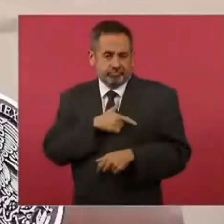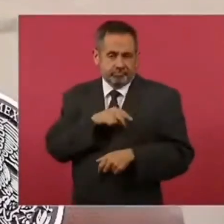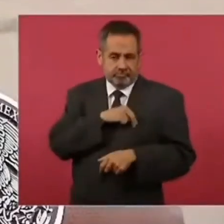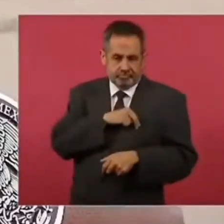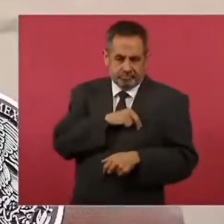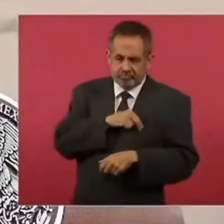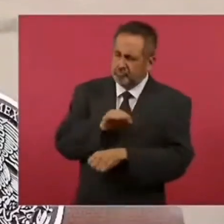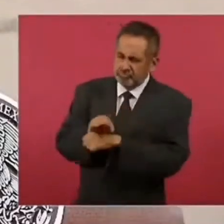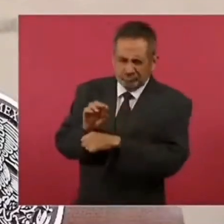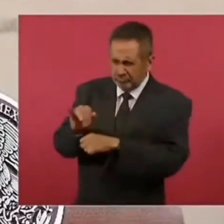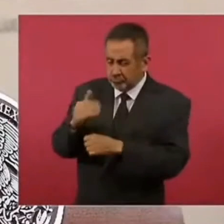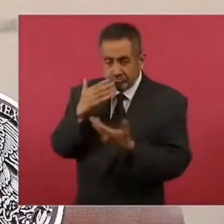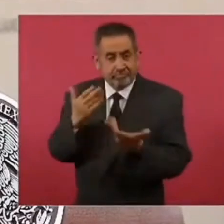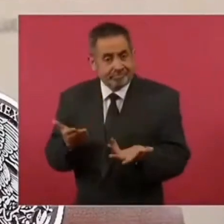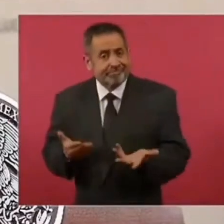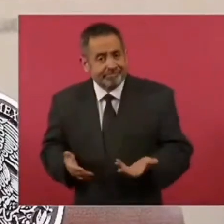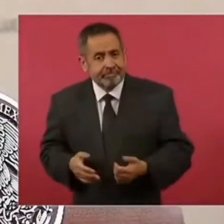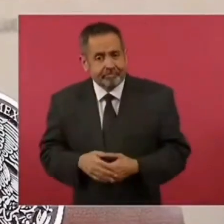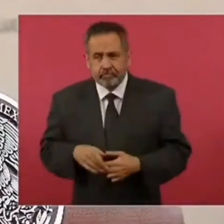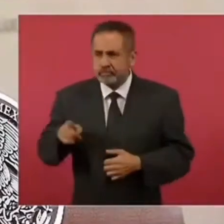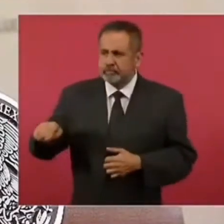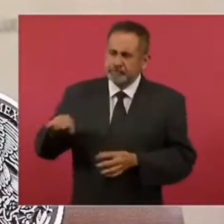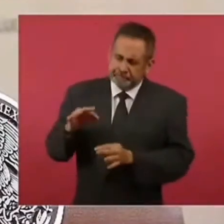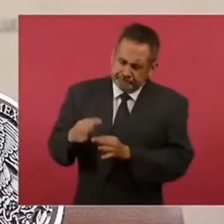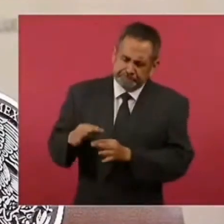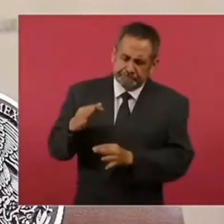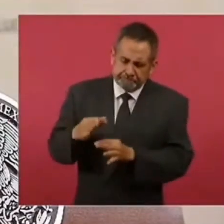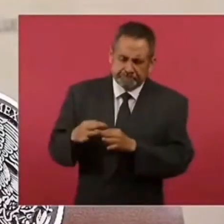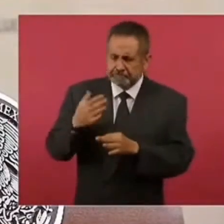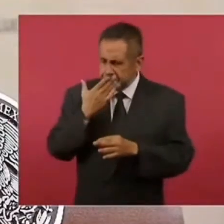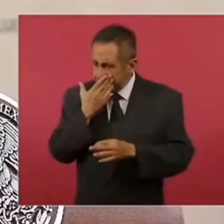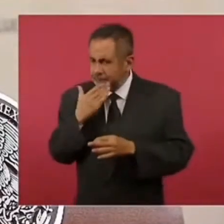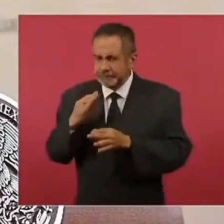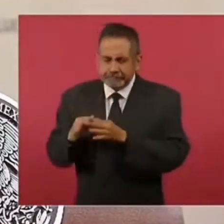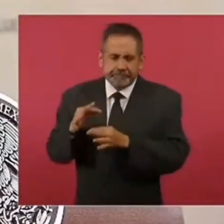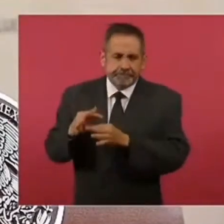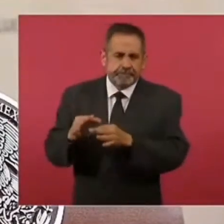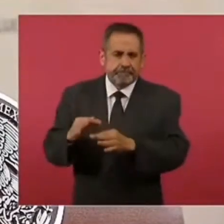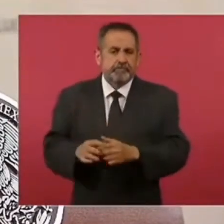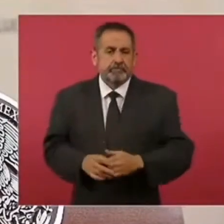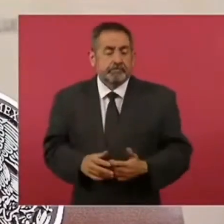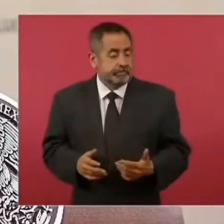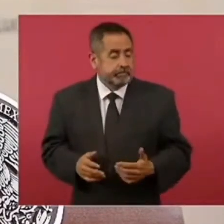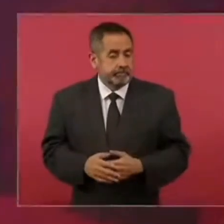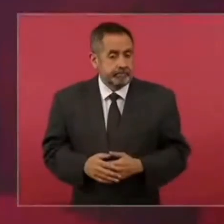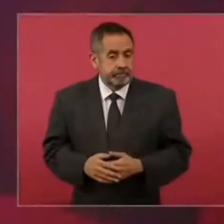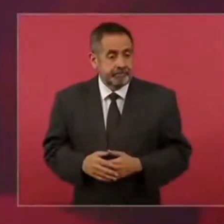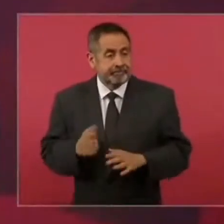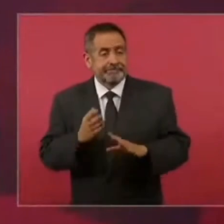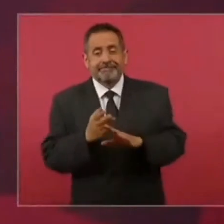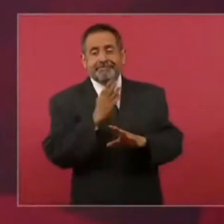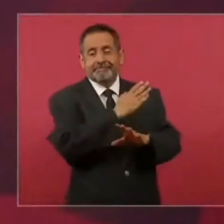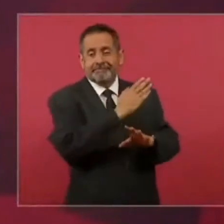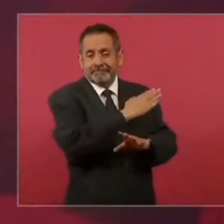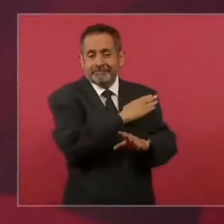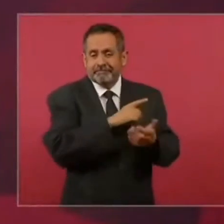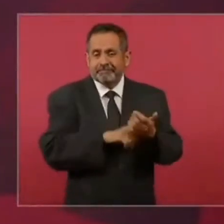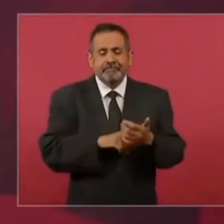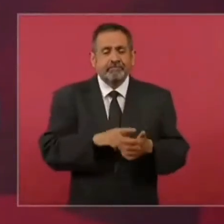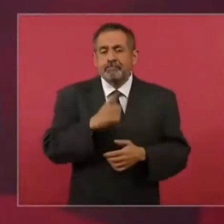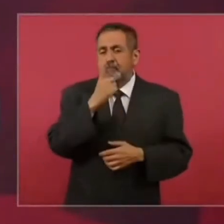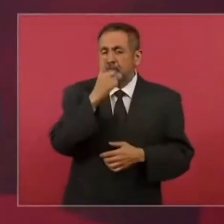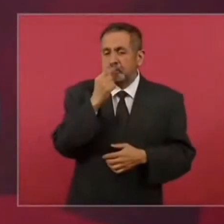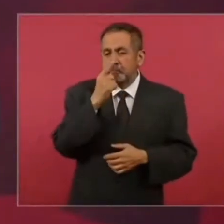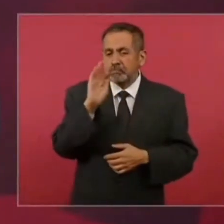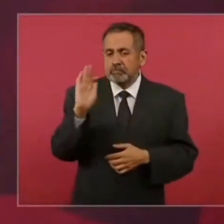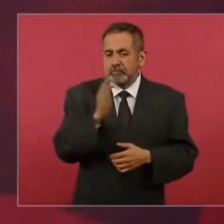Han estado cumpliendo con su función. ¿Qué había antes? La Policía Federal,